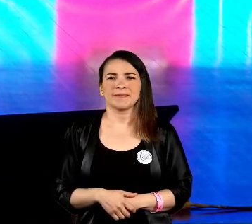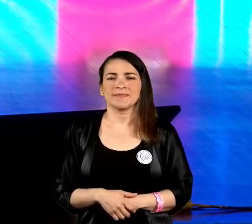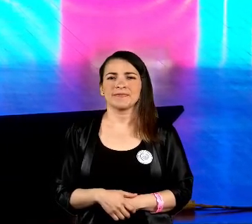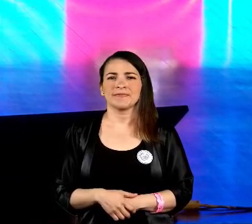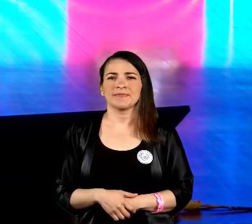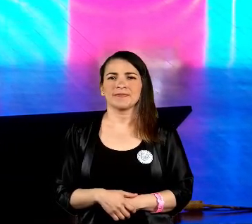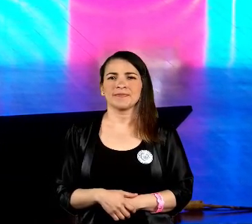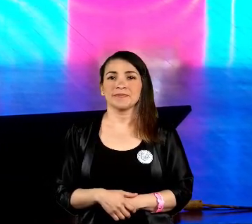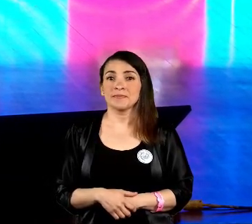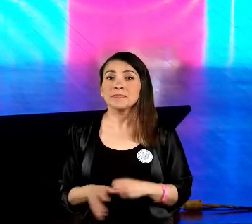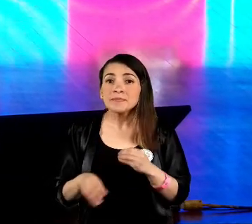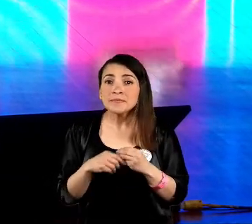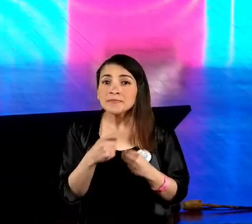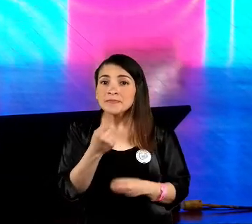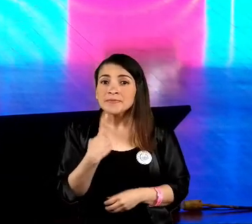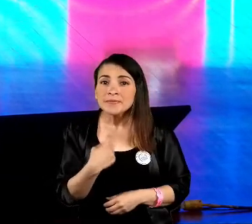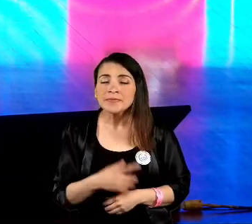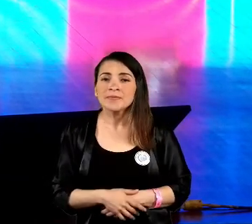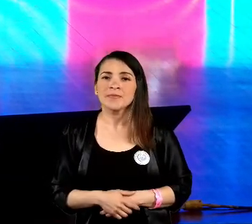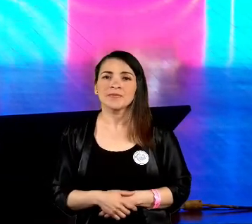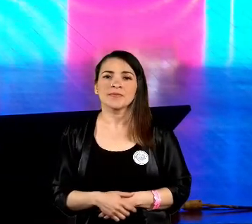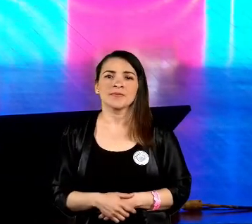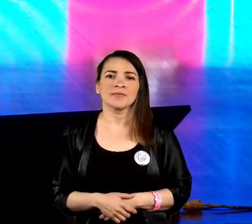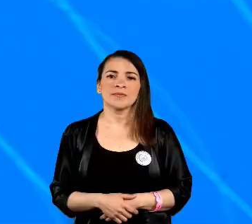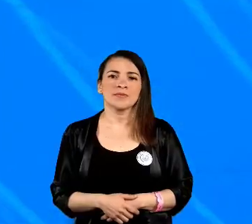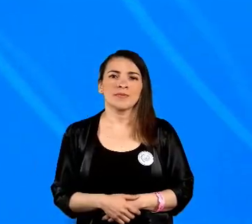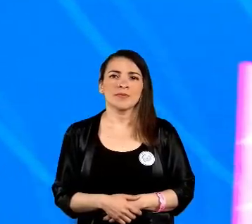alguna pregunta por la última pregunta